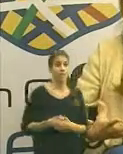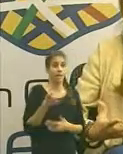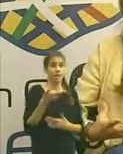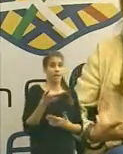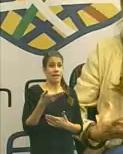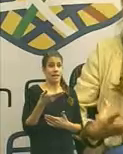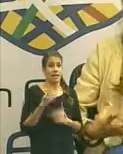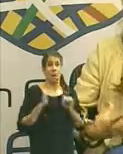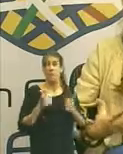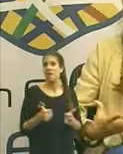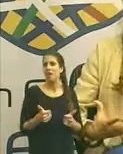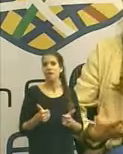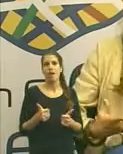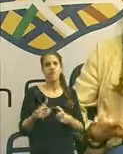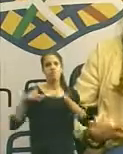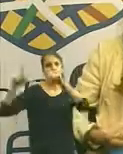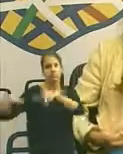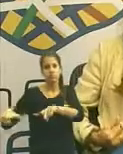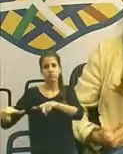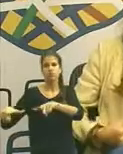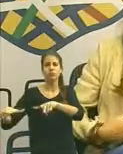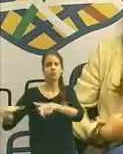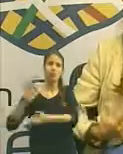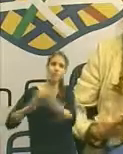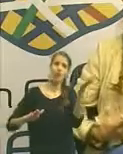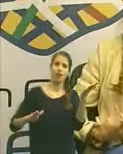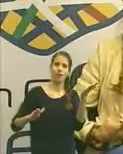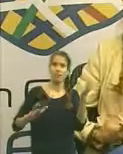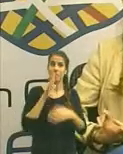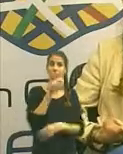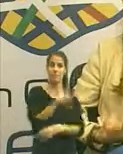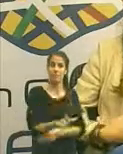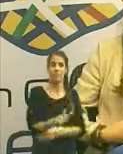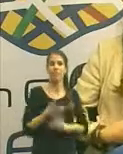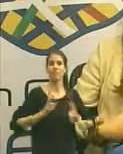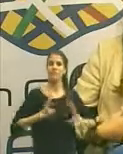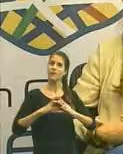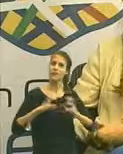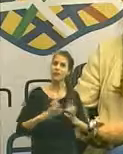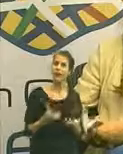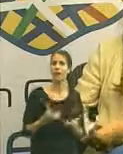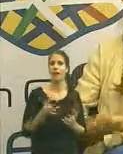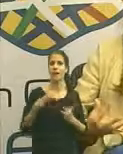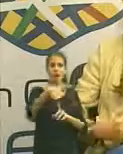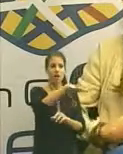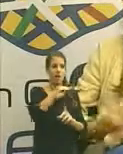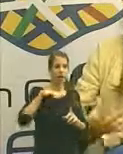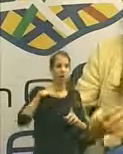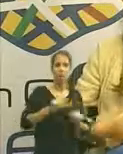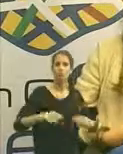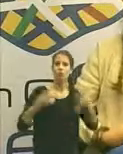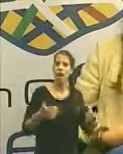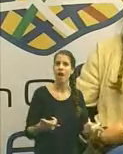sitio, ya es un beneficio. ¿Por qué? Porque la persona está mucho más proactiva al aprendizaje cuando está en un sitio abierto,